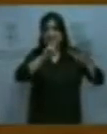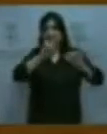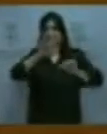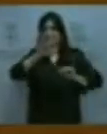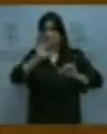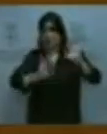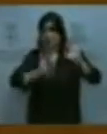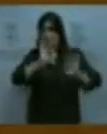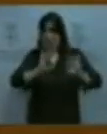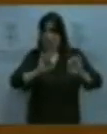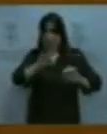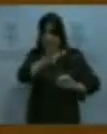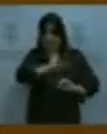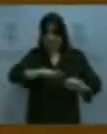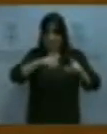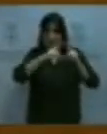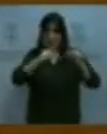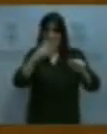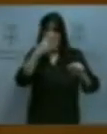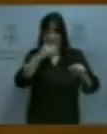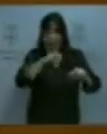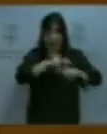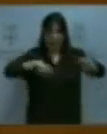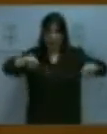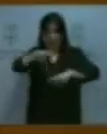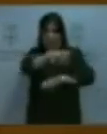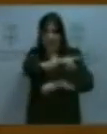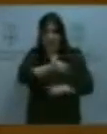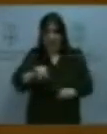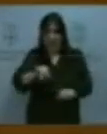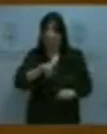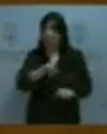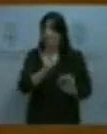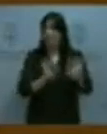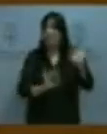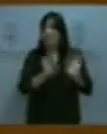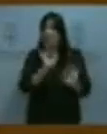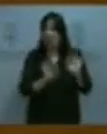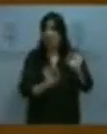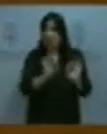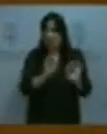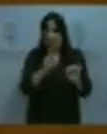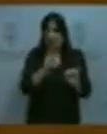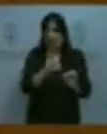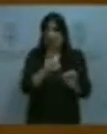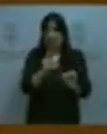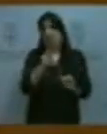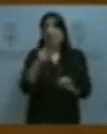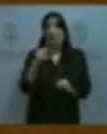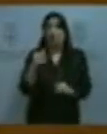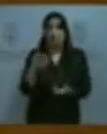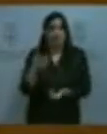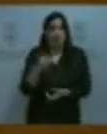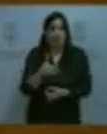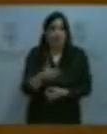Es una cuestión de tiempo. Estamos hablando de un porcentaje. Lo veremos en el Naranco en breve. Y eso seguramente usted ya lo tiene